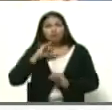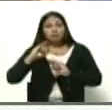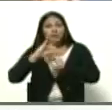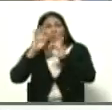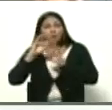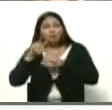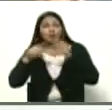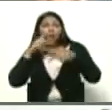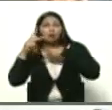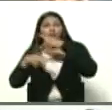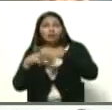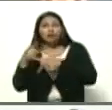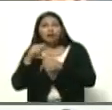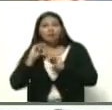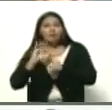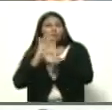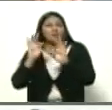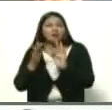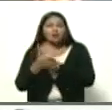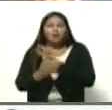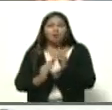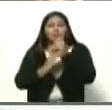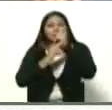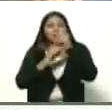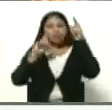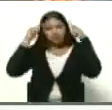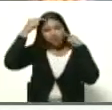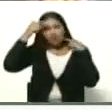políticos. En este caso, al comandante Chávez.